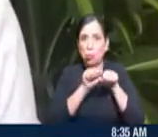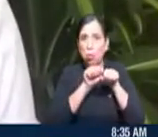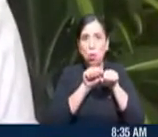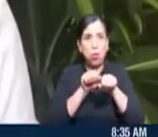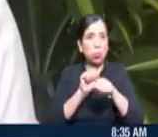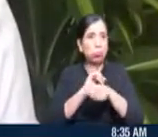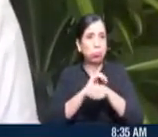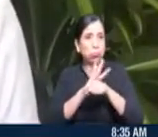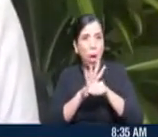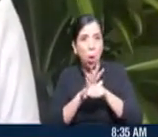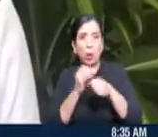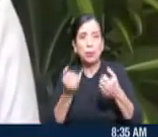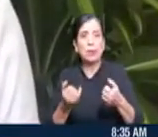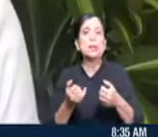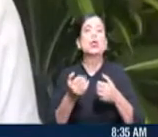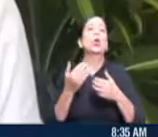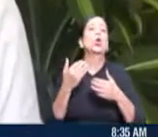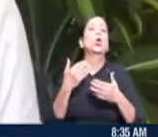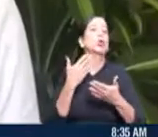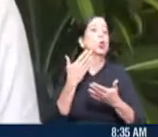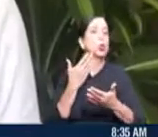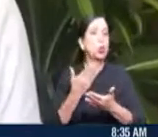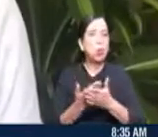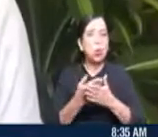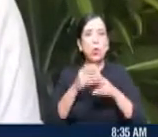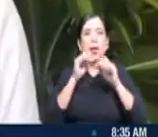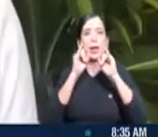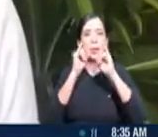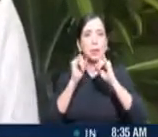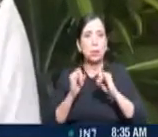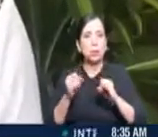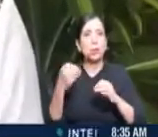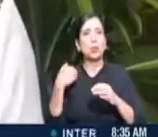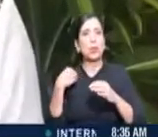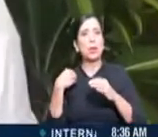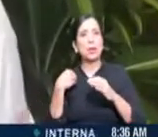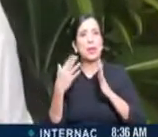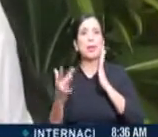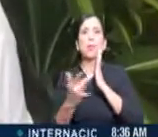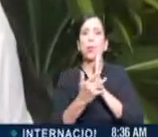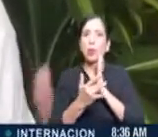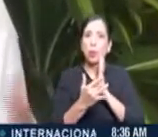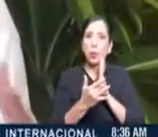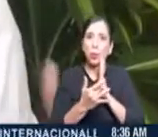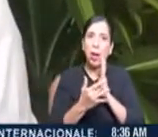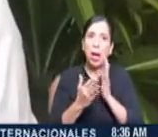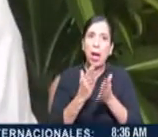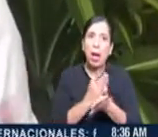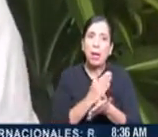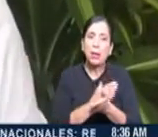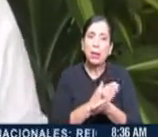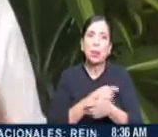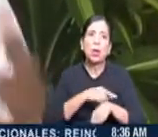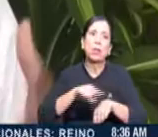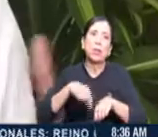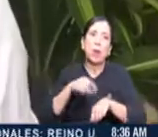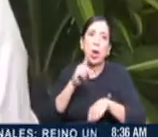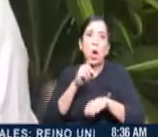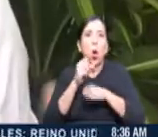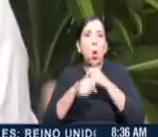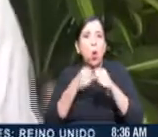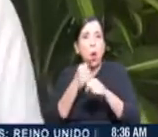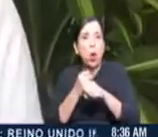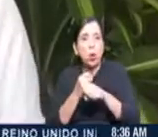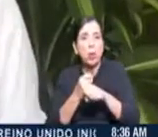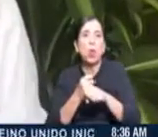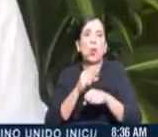puesto un poquito más modernos, todas las instituciones, lo que se iba a demorar un año, dos años, lo hemos logrado en tres, cuatro